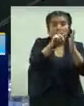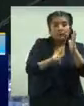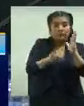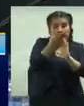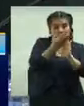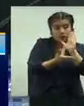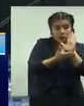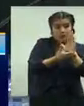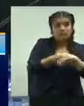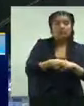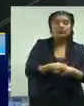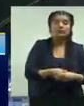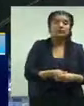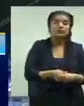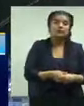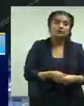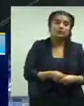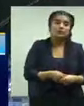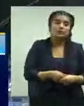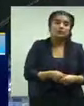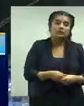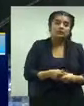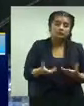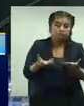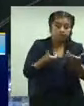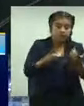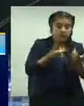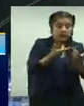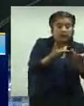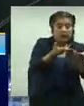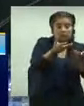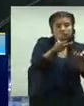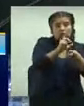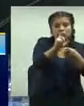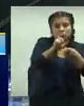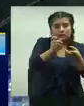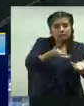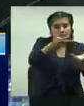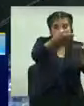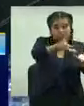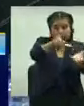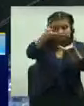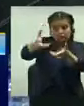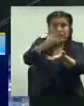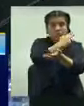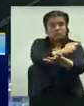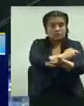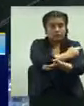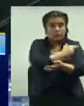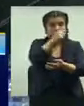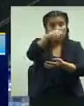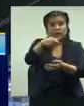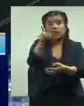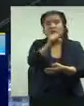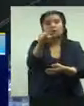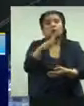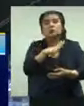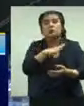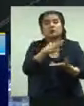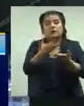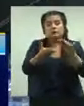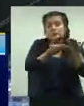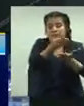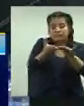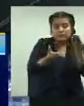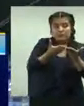de abastecer a los hospitales que ahorita tal vez no tienen este